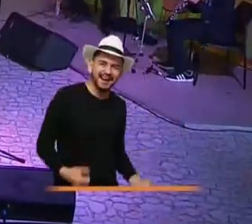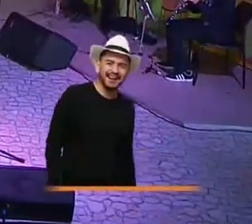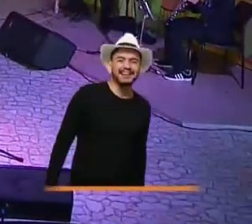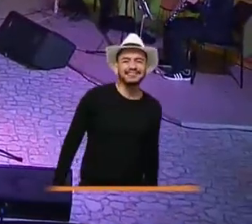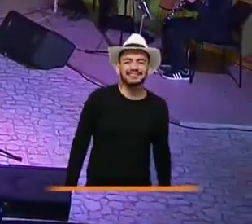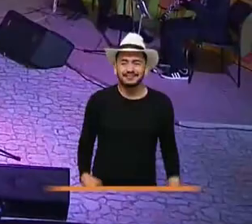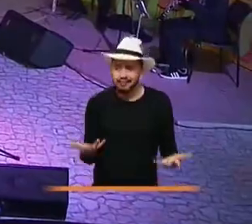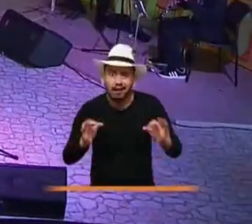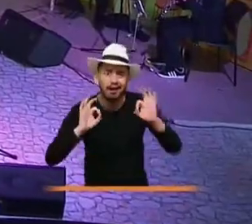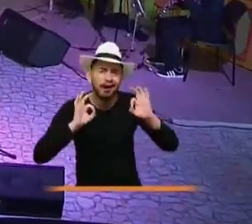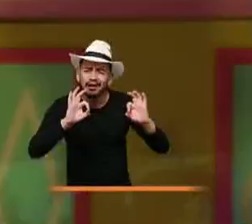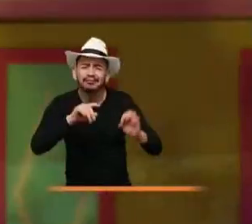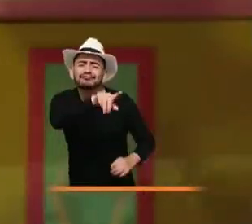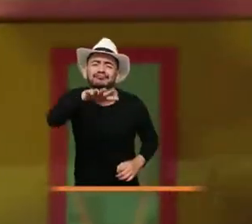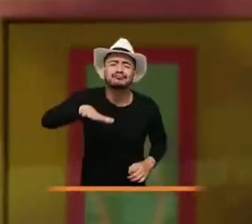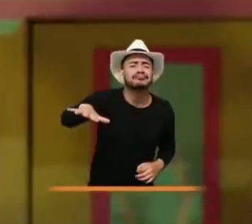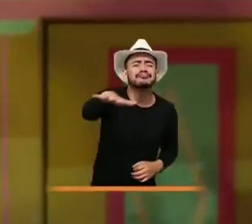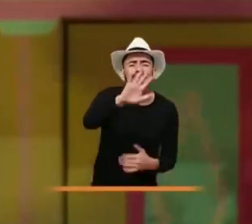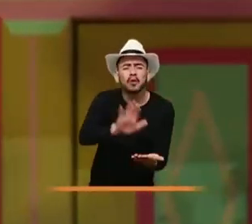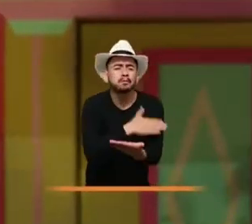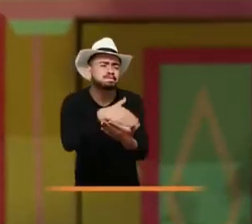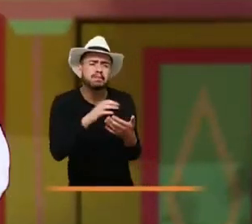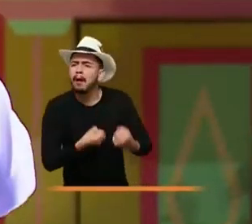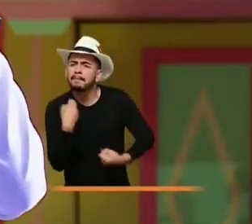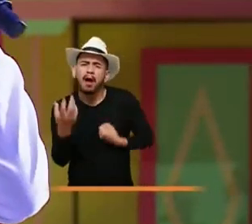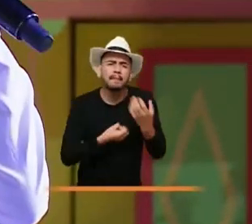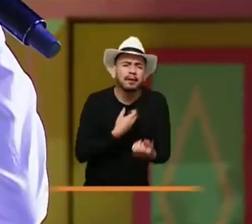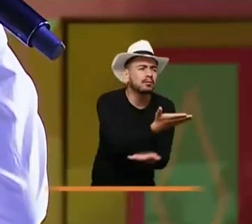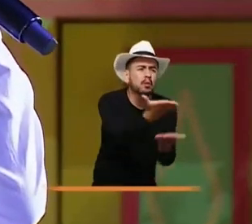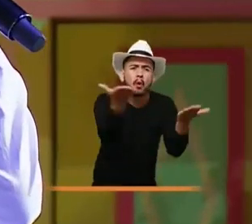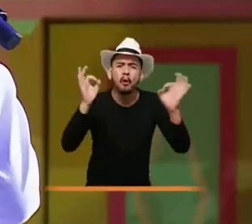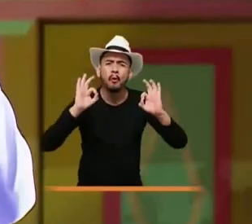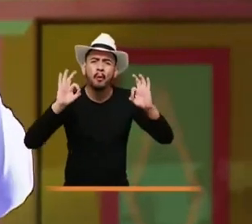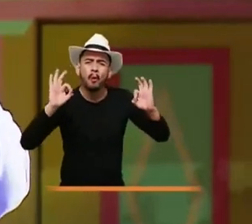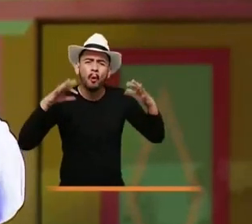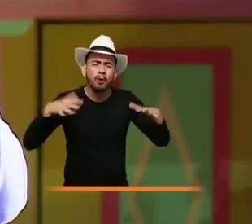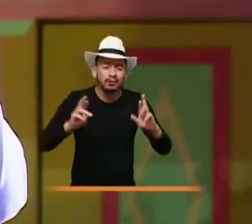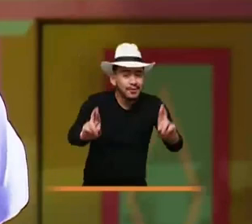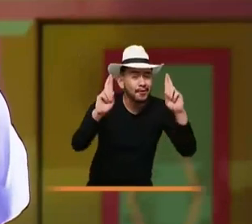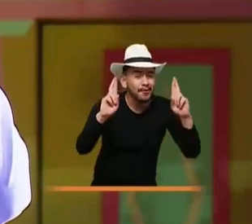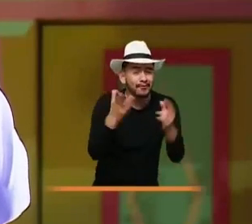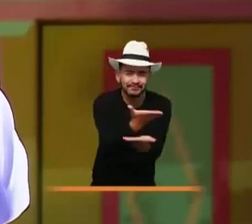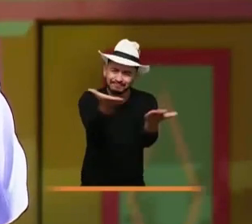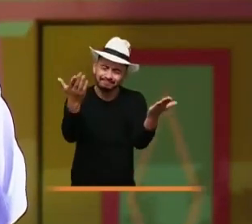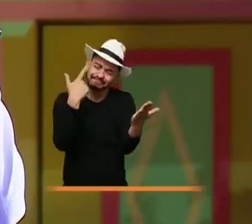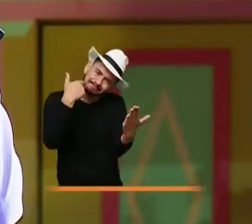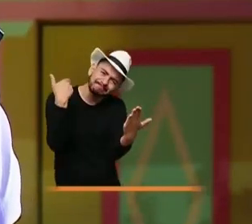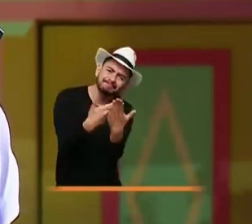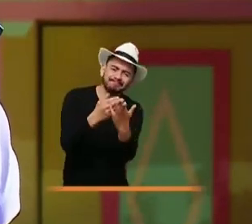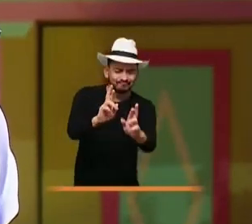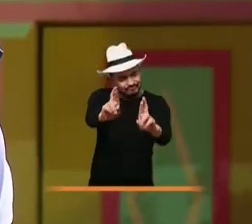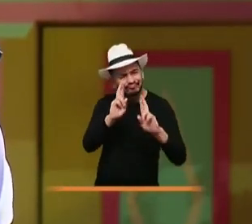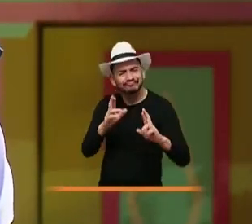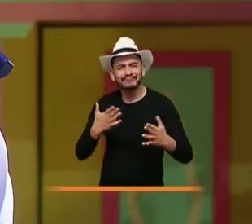términos musicales y espero que me responda hoy usted vale una